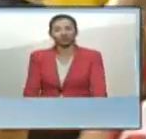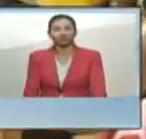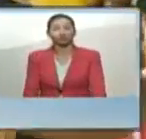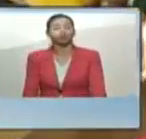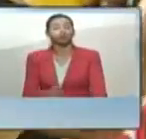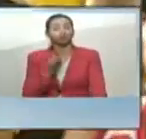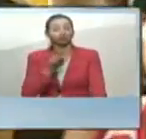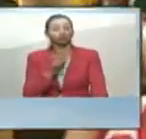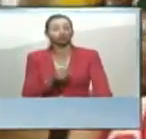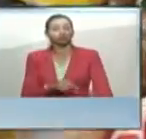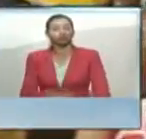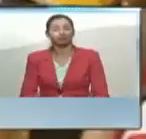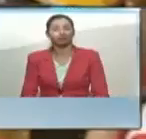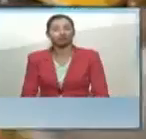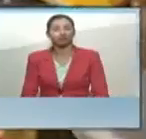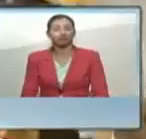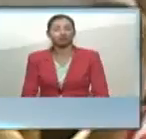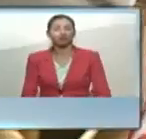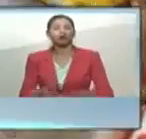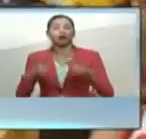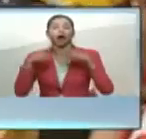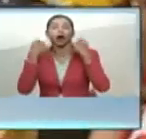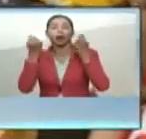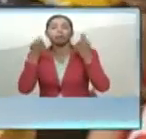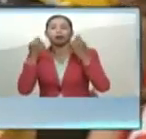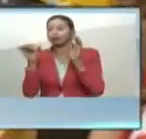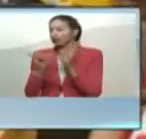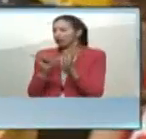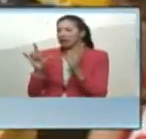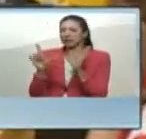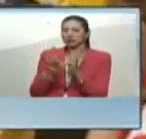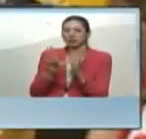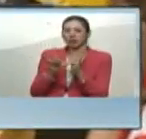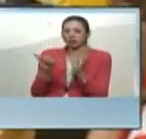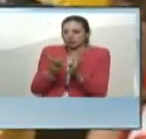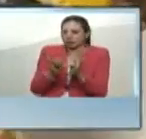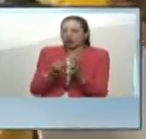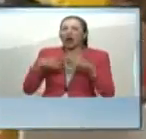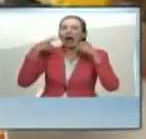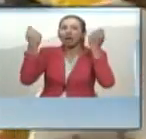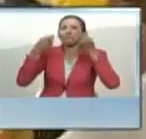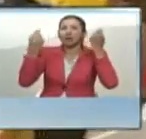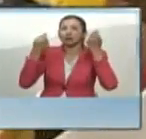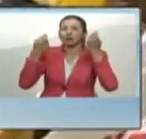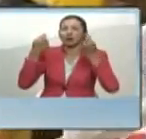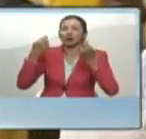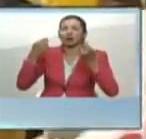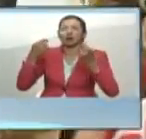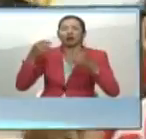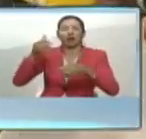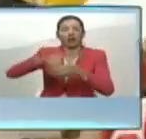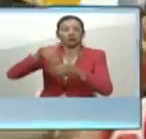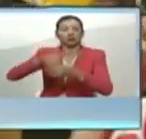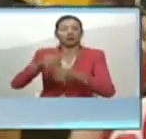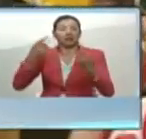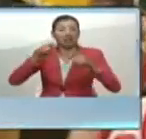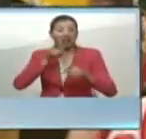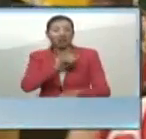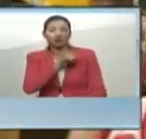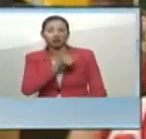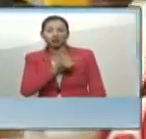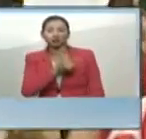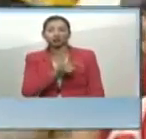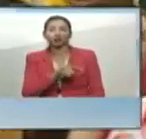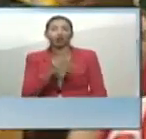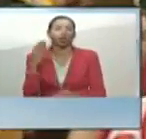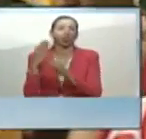facilidad de lograr hacer sus cuñas cerca de algunos de nuestros liceos para lograr desestabilizar el